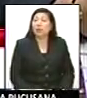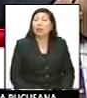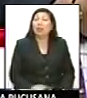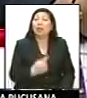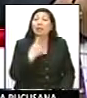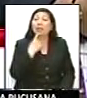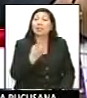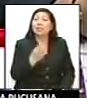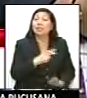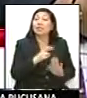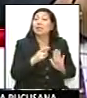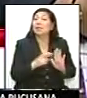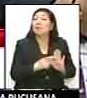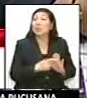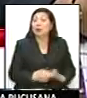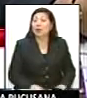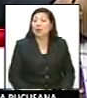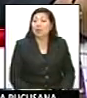señalar que este proyecto